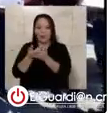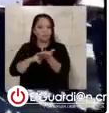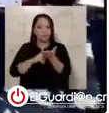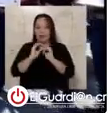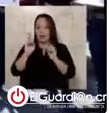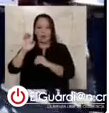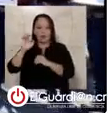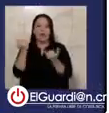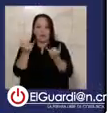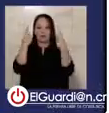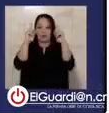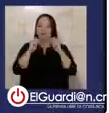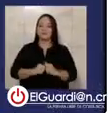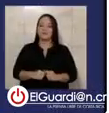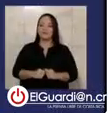Especial de Intervención.